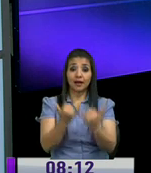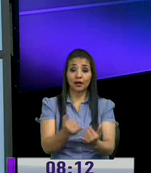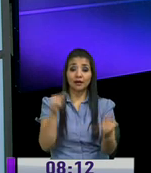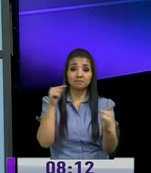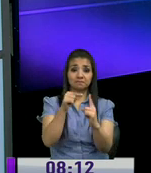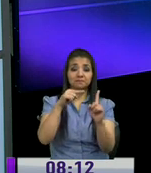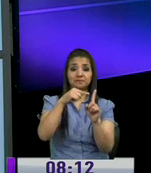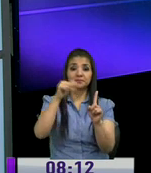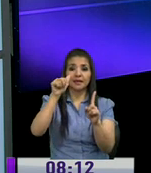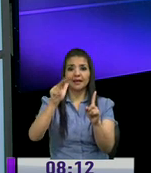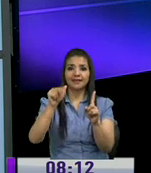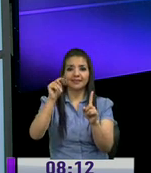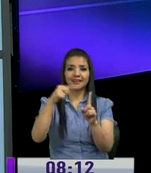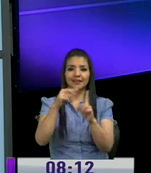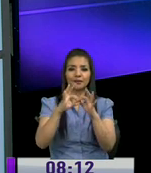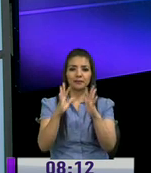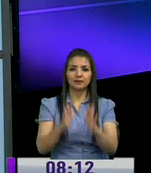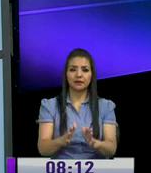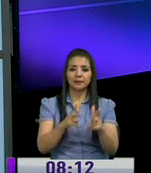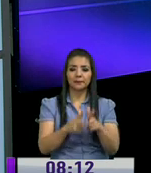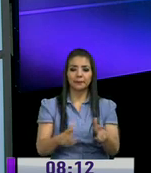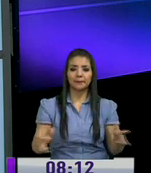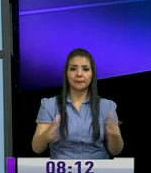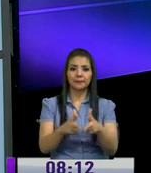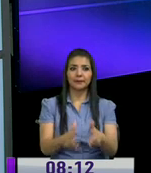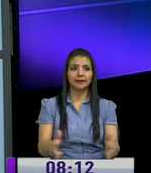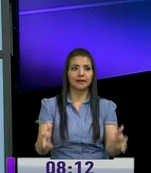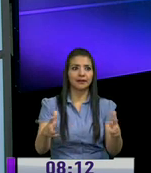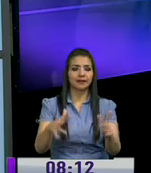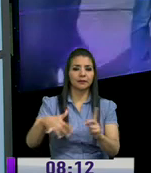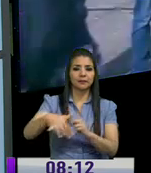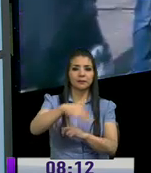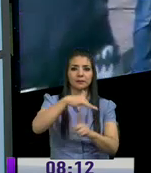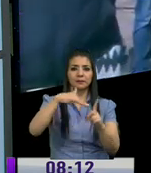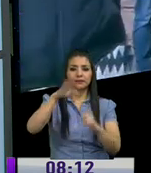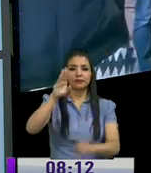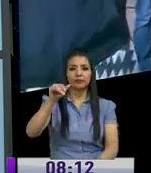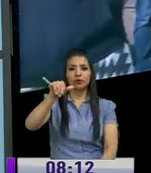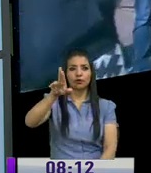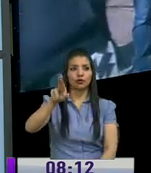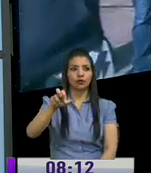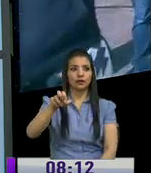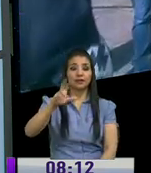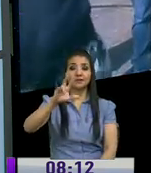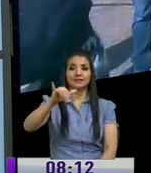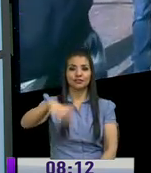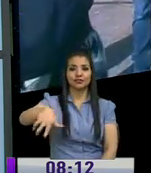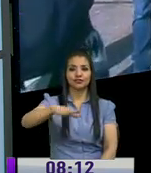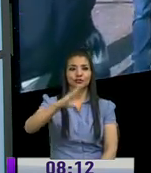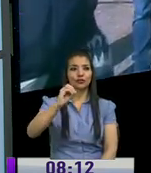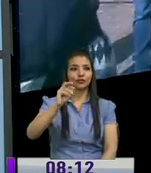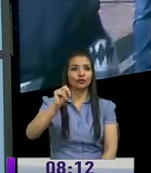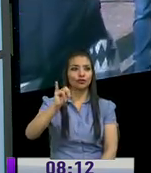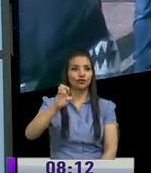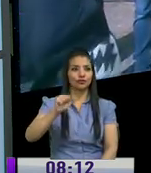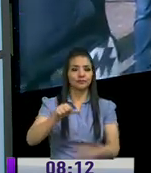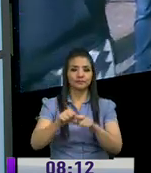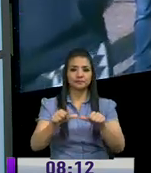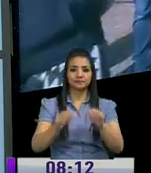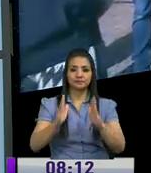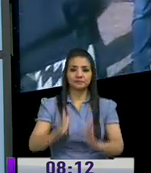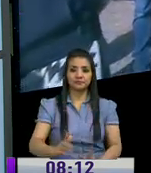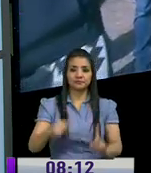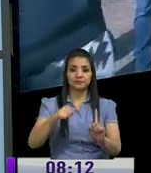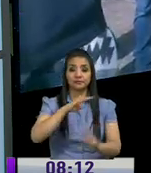Andrea Orbe se encuentra en el parqueadero del Parque La Moya. Esto es en Los Chillos, de allá en Conocoto. La administración